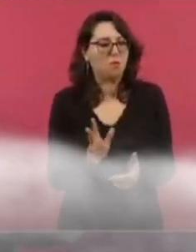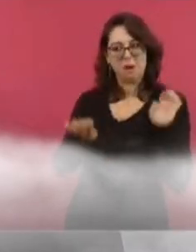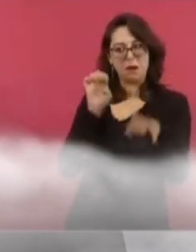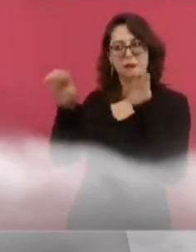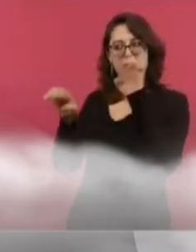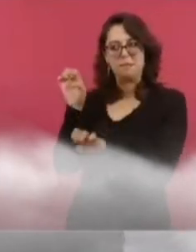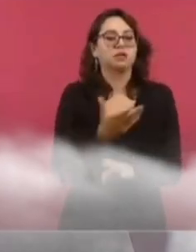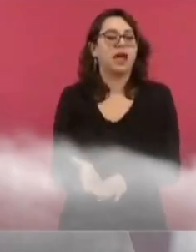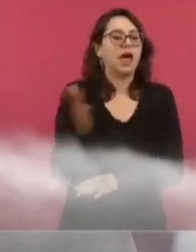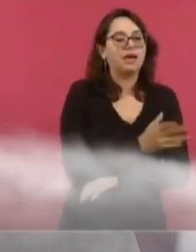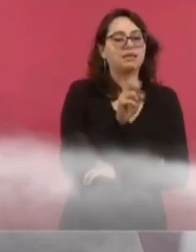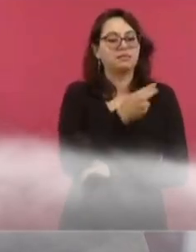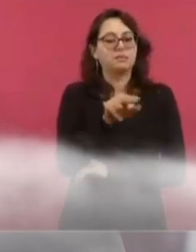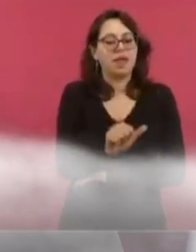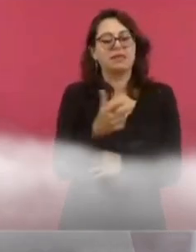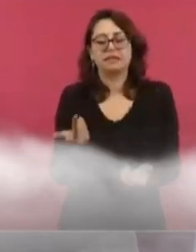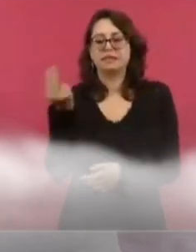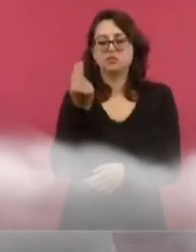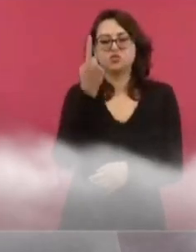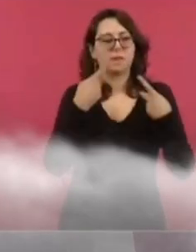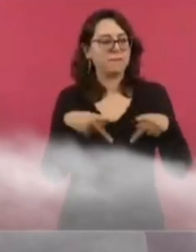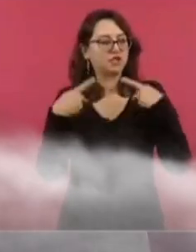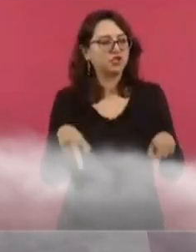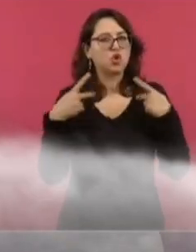así. O sea, alguien que